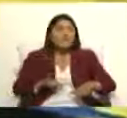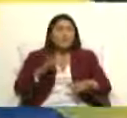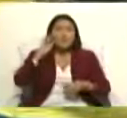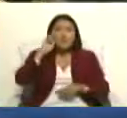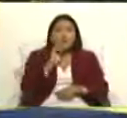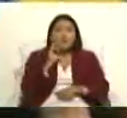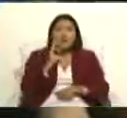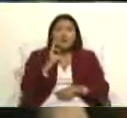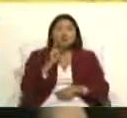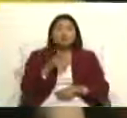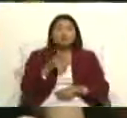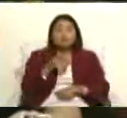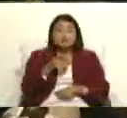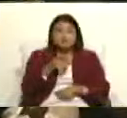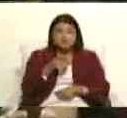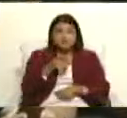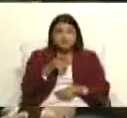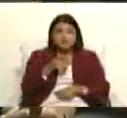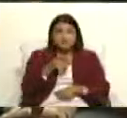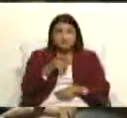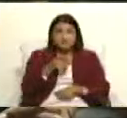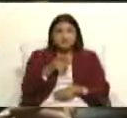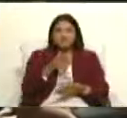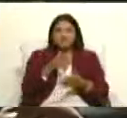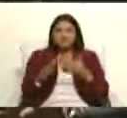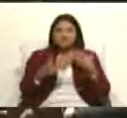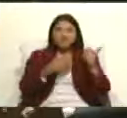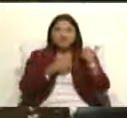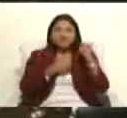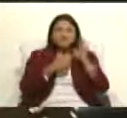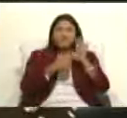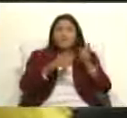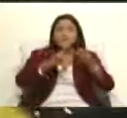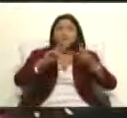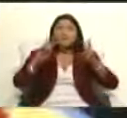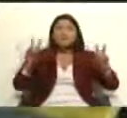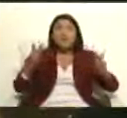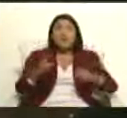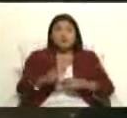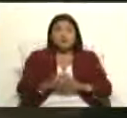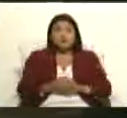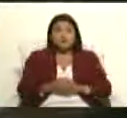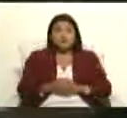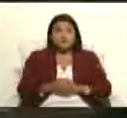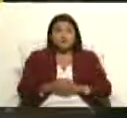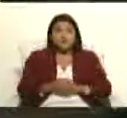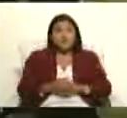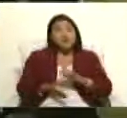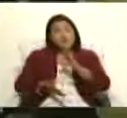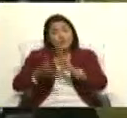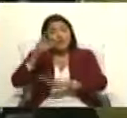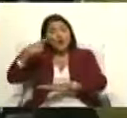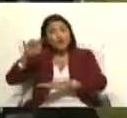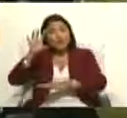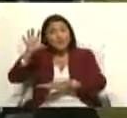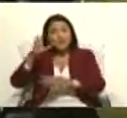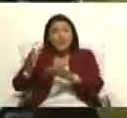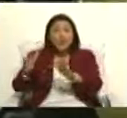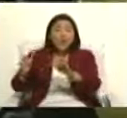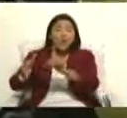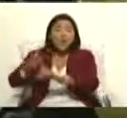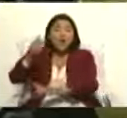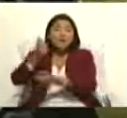ejército bolivariano el ejército libertador fue un ejército de paz Cuando salió de Venezuela fue a liberar otros países no para